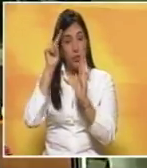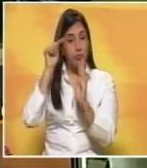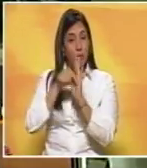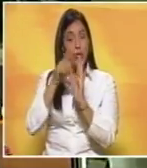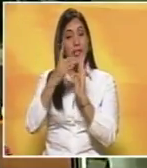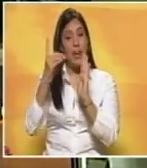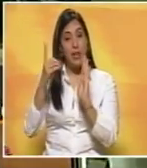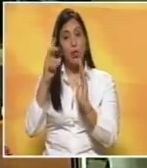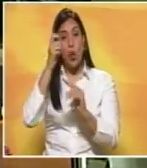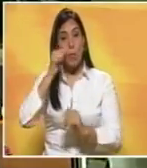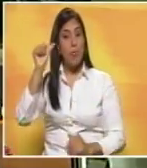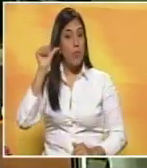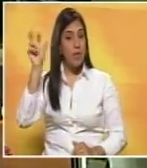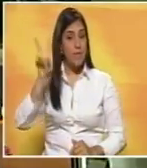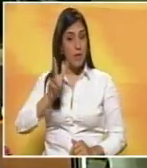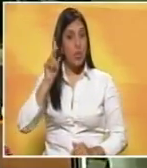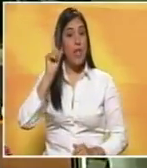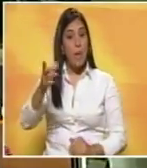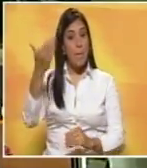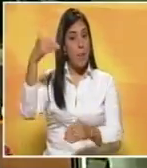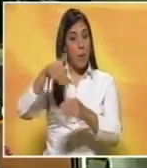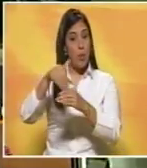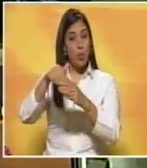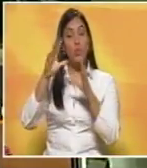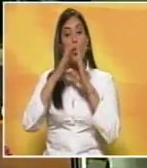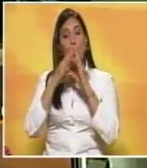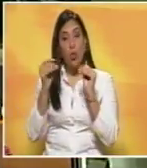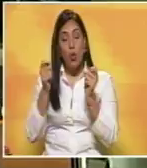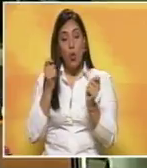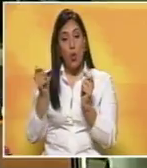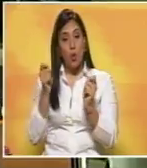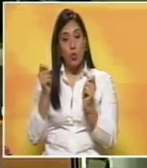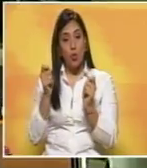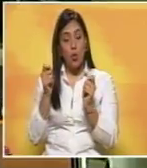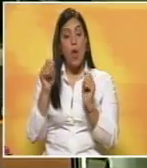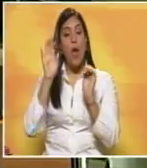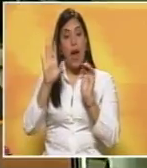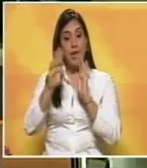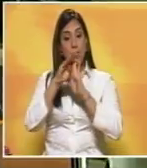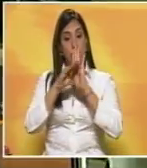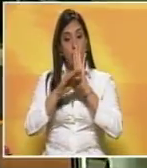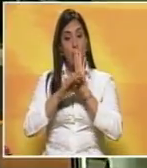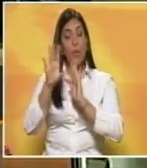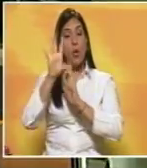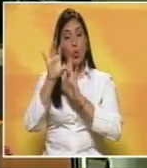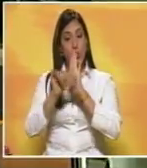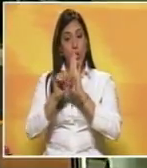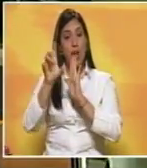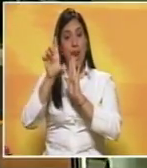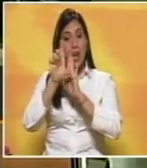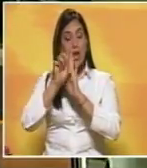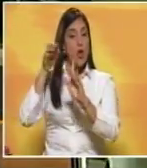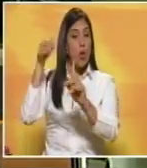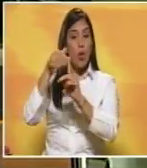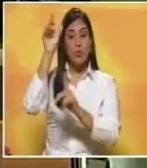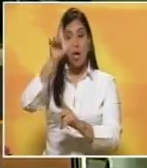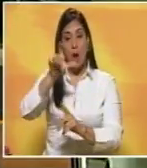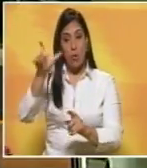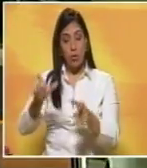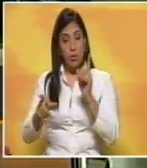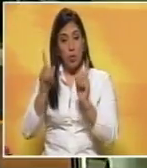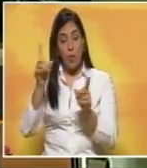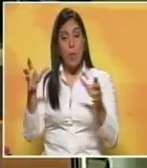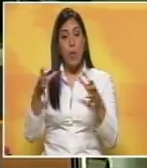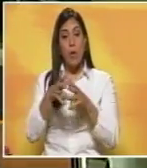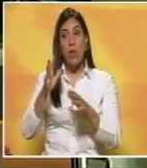el derecho de las venezolanas y venezolanos a votar y que tome medidas establecidas en la Constitución y en las leyes contra aquellos partidos